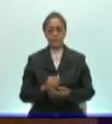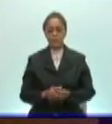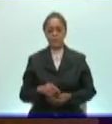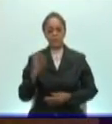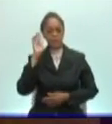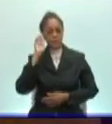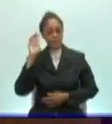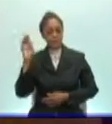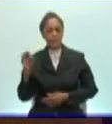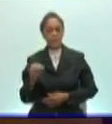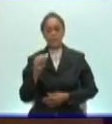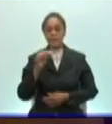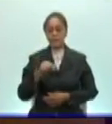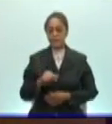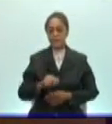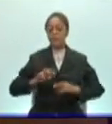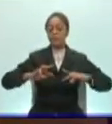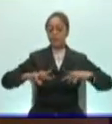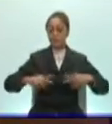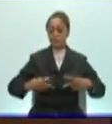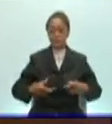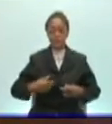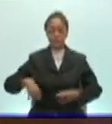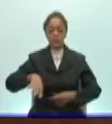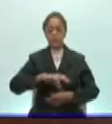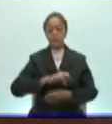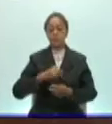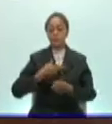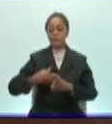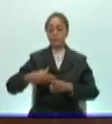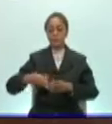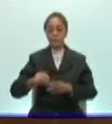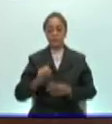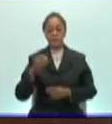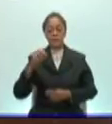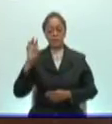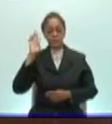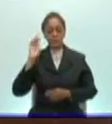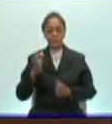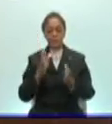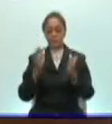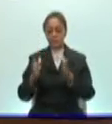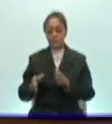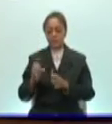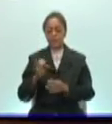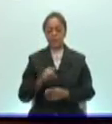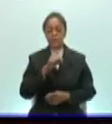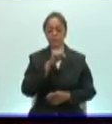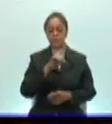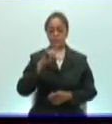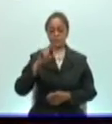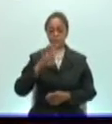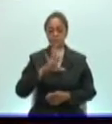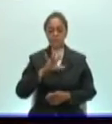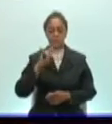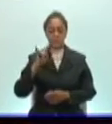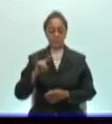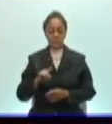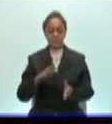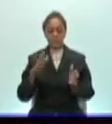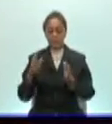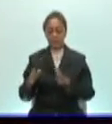Recuerden que estábamos sistematizando todo un periodo histórico, recuerden la etapa de la revolución de 1959